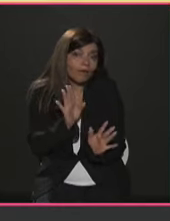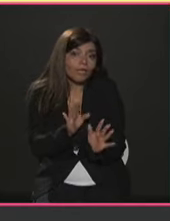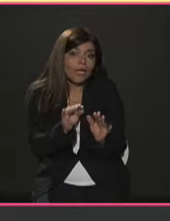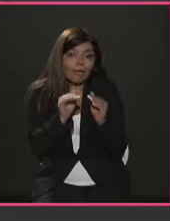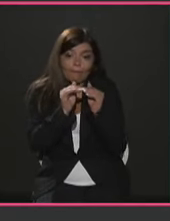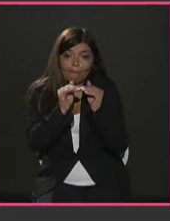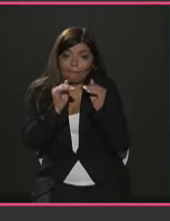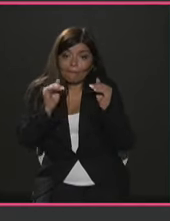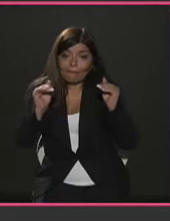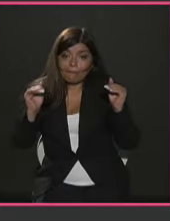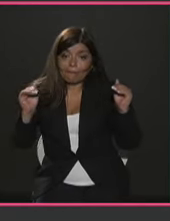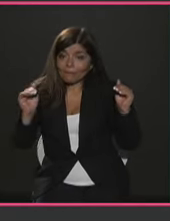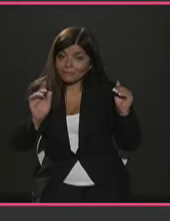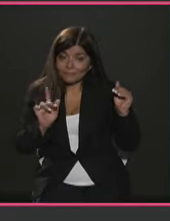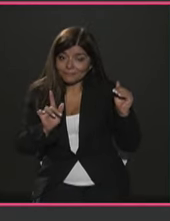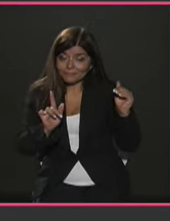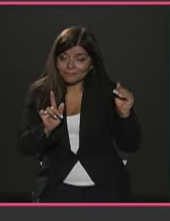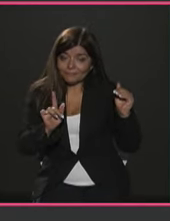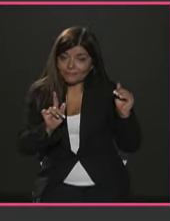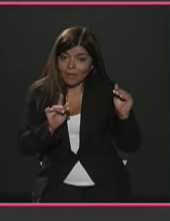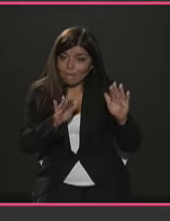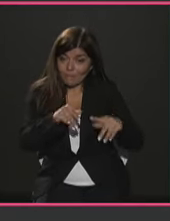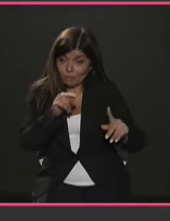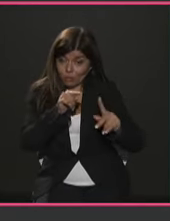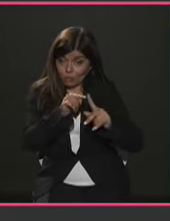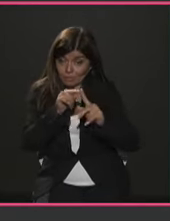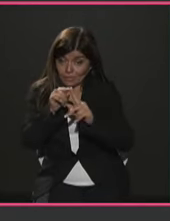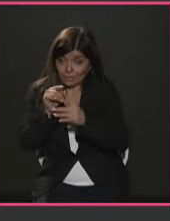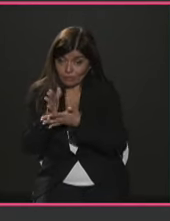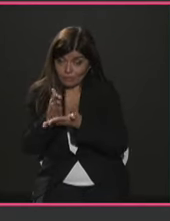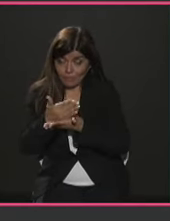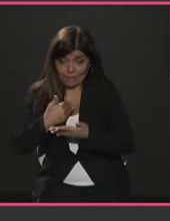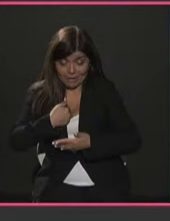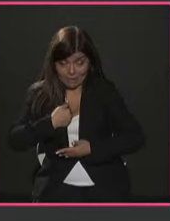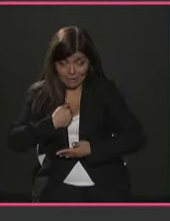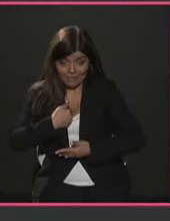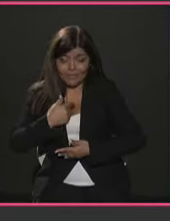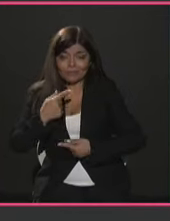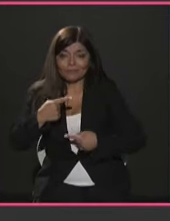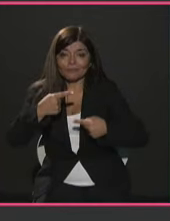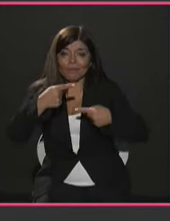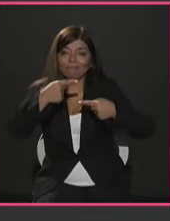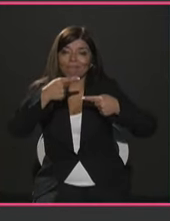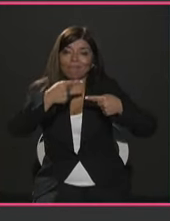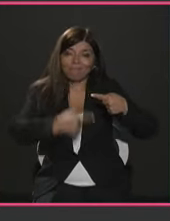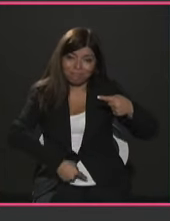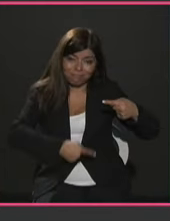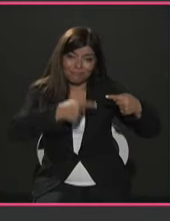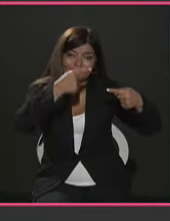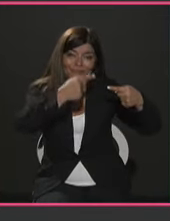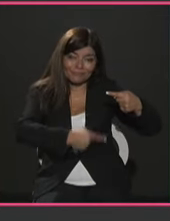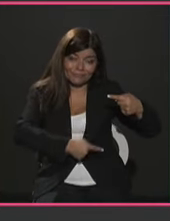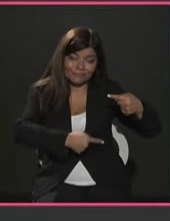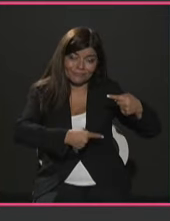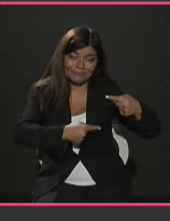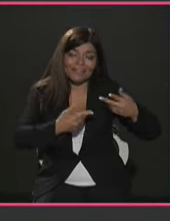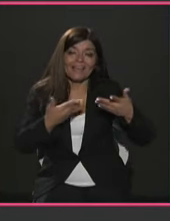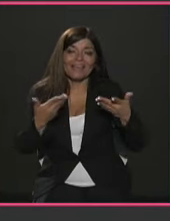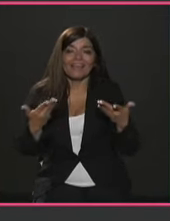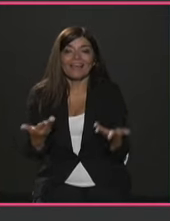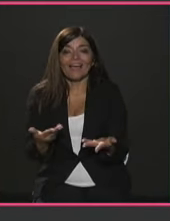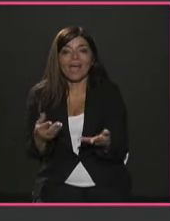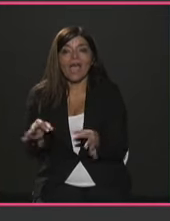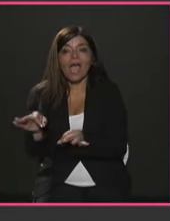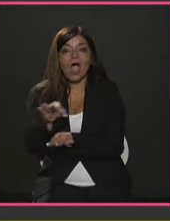lineal y no tiene necesariamente los mismos objetivos del plan y se produce el desacople ese desacople en